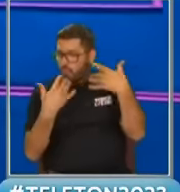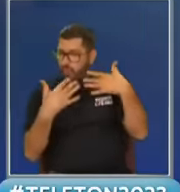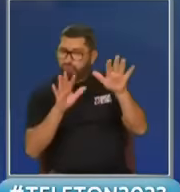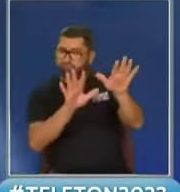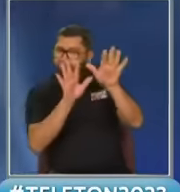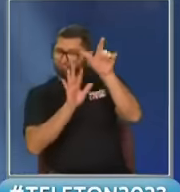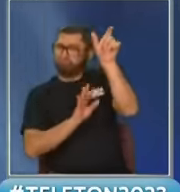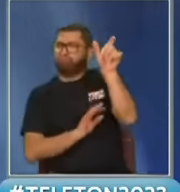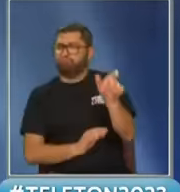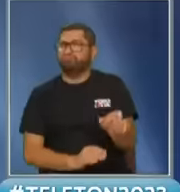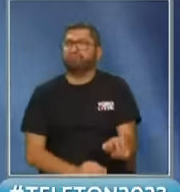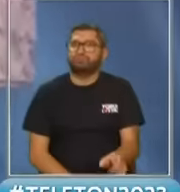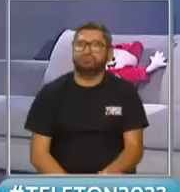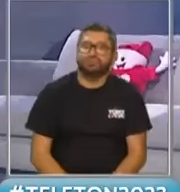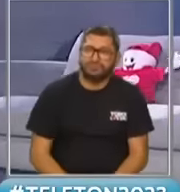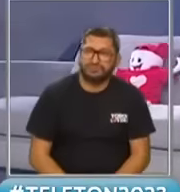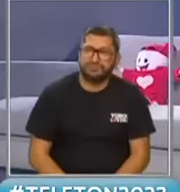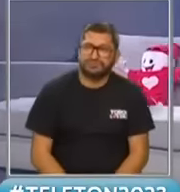A ver, hágame así.